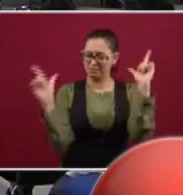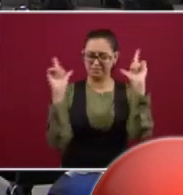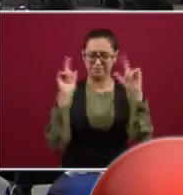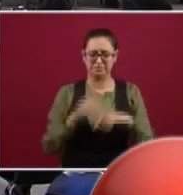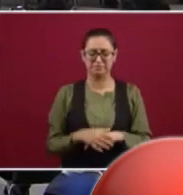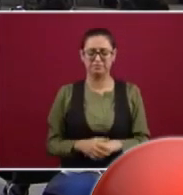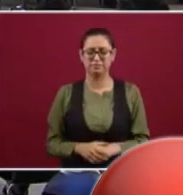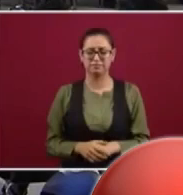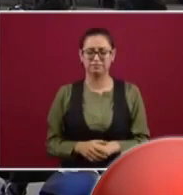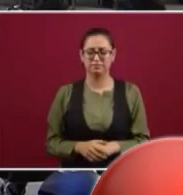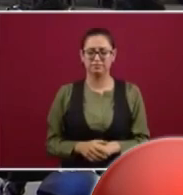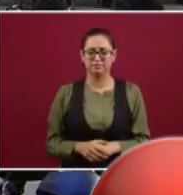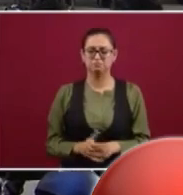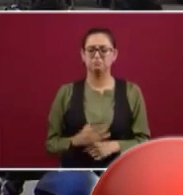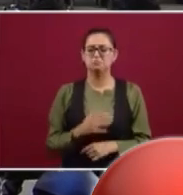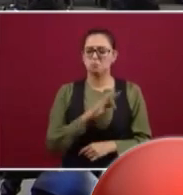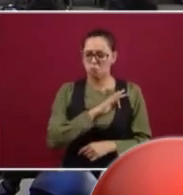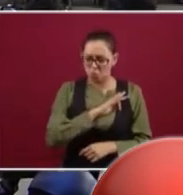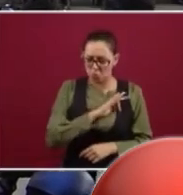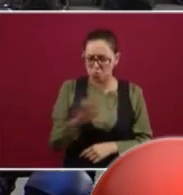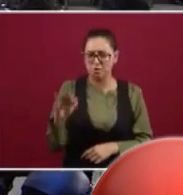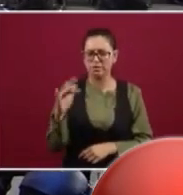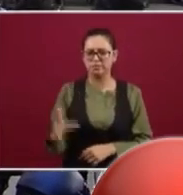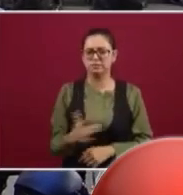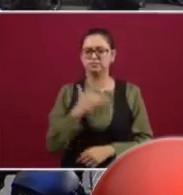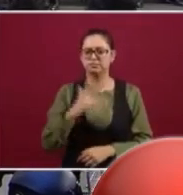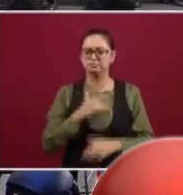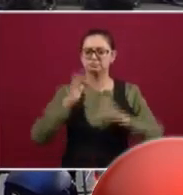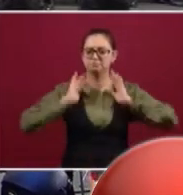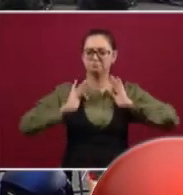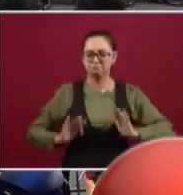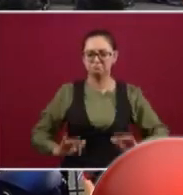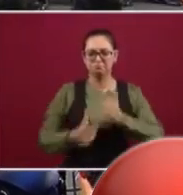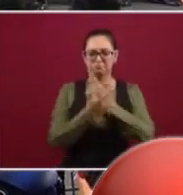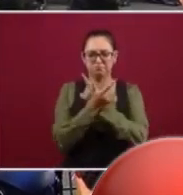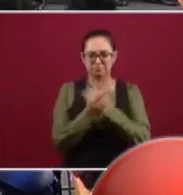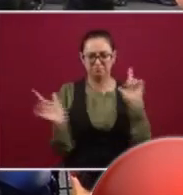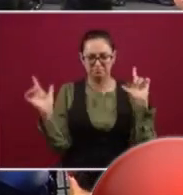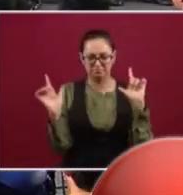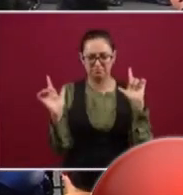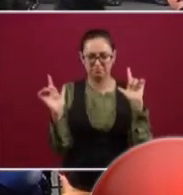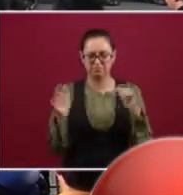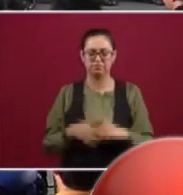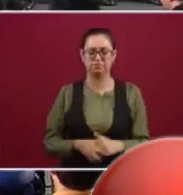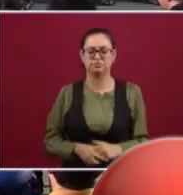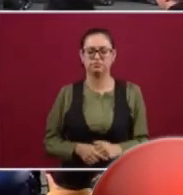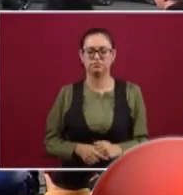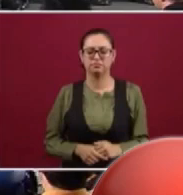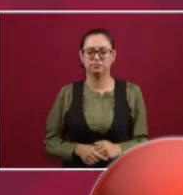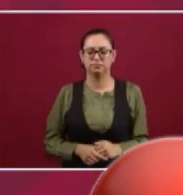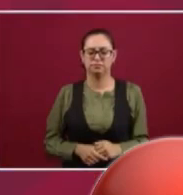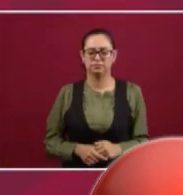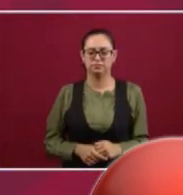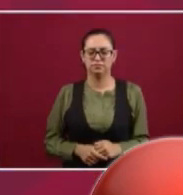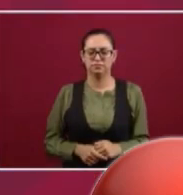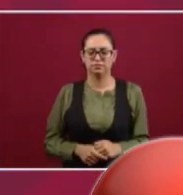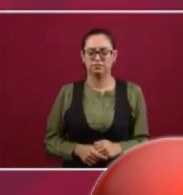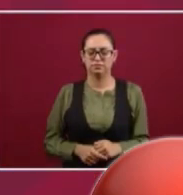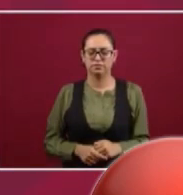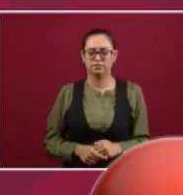sentirnos completamente libres y este